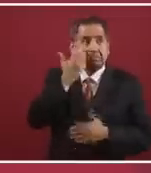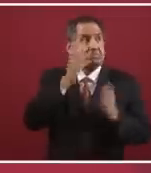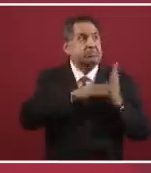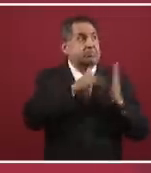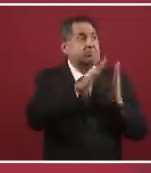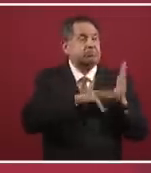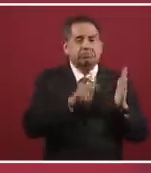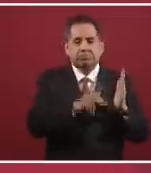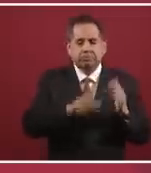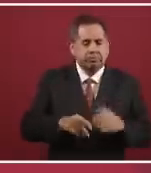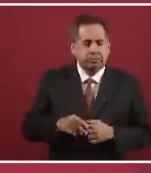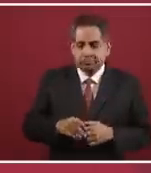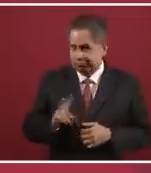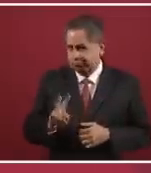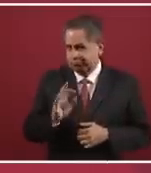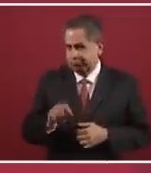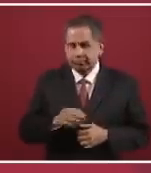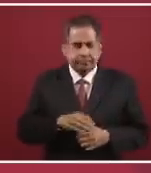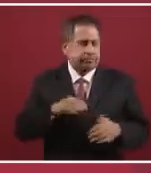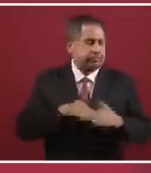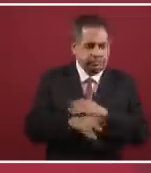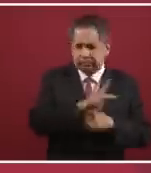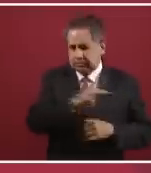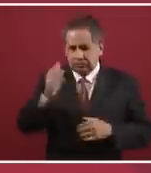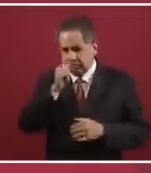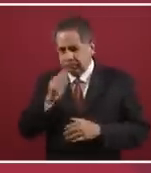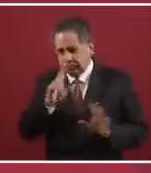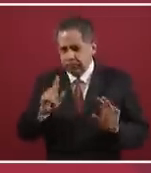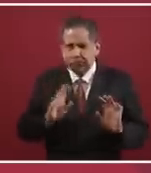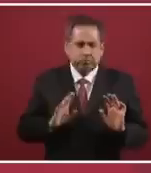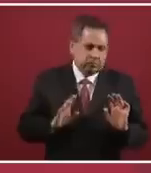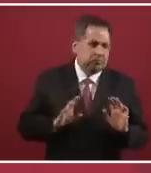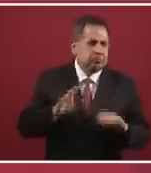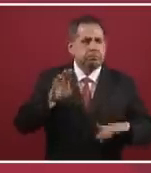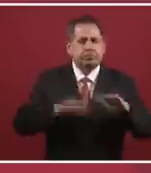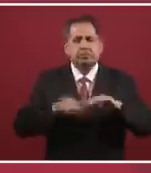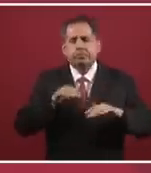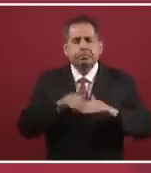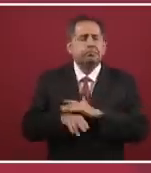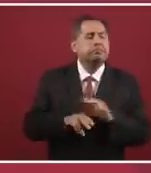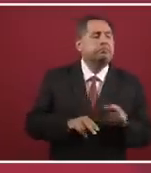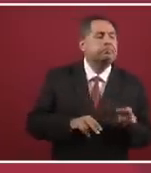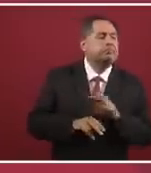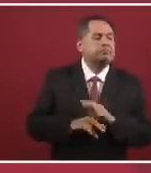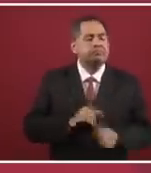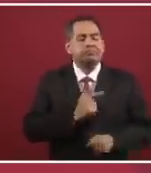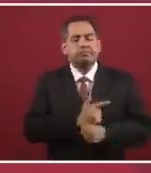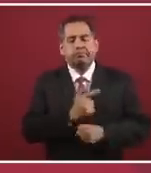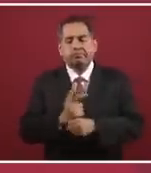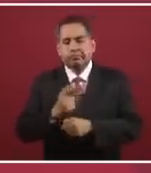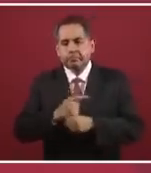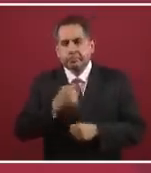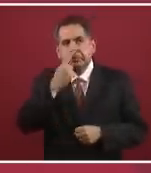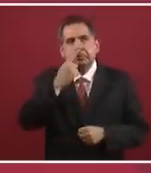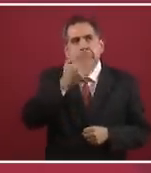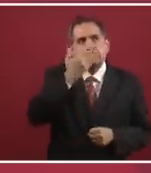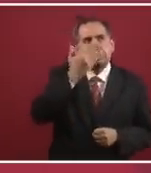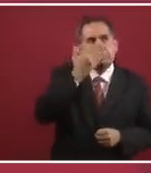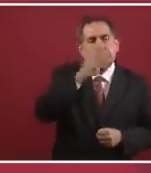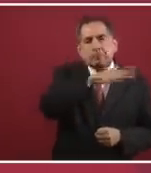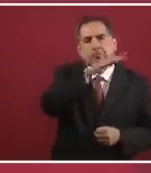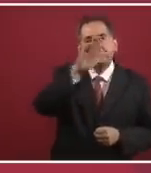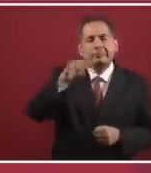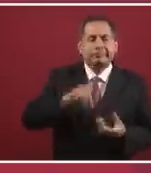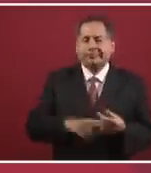y si llego no en todos los casos tampoco pero en algunos casos si todavía esté el olor a pintura